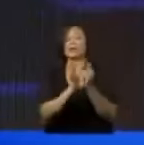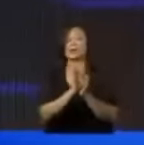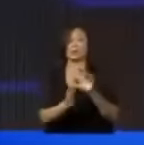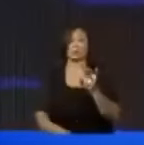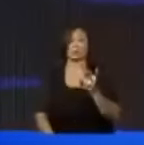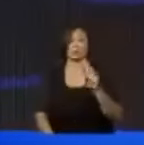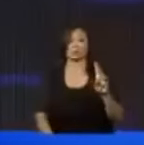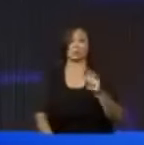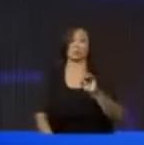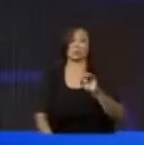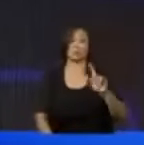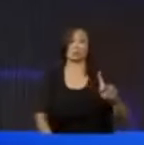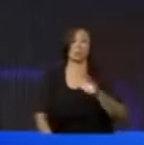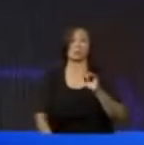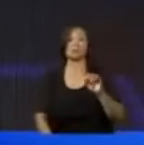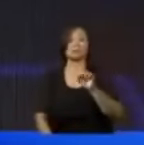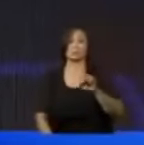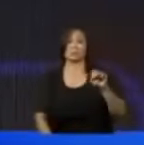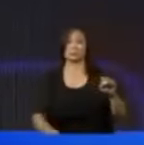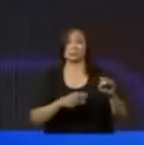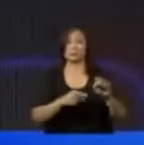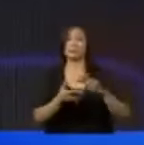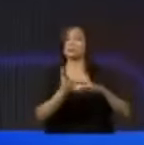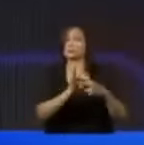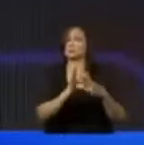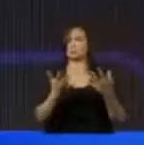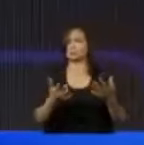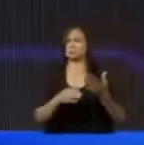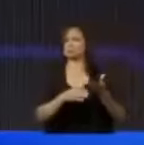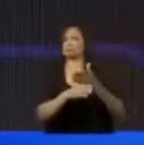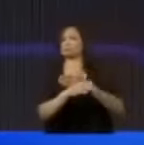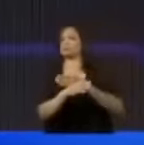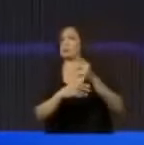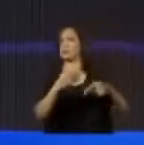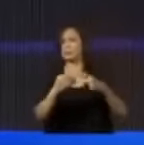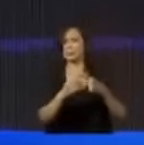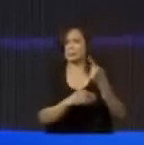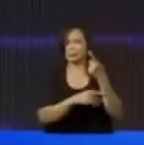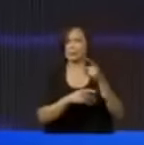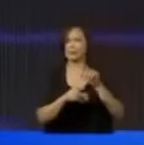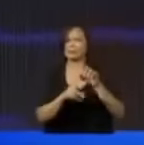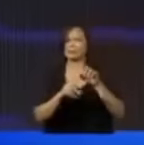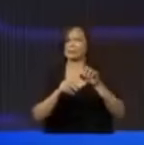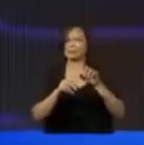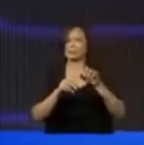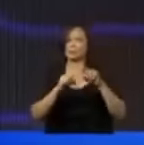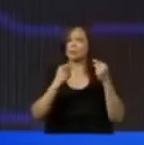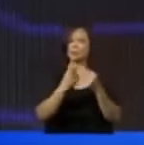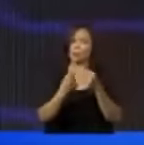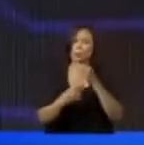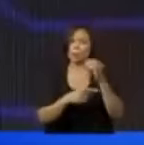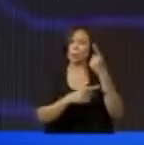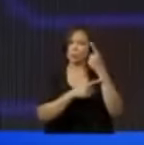ley 8701 sobre seguridad social significó un avance con respecto al sistema de reparto que existía previamente y que